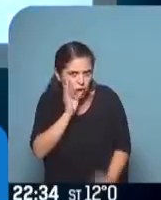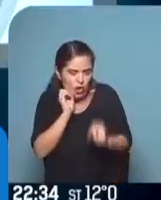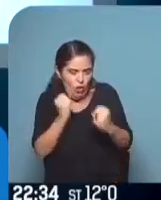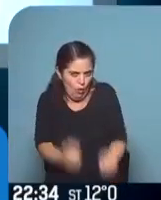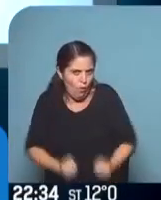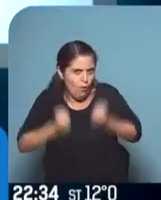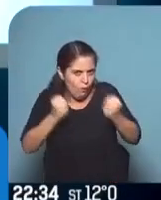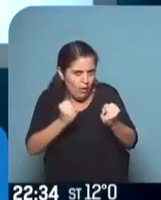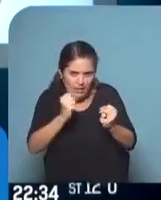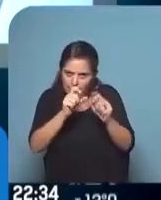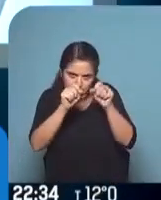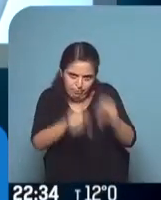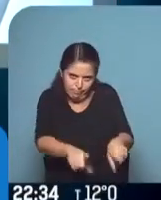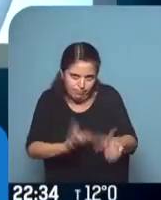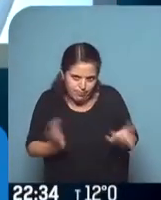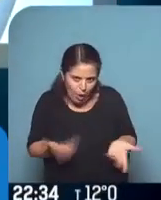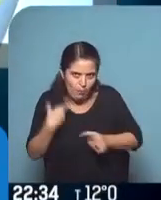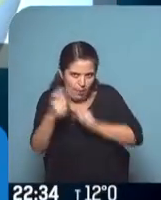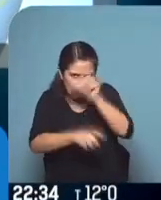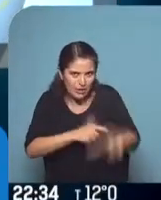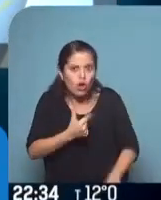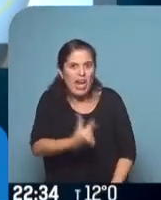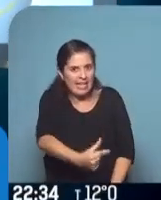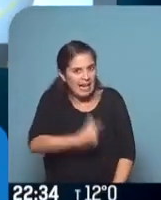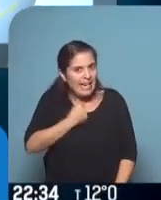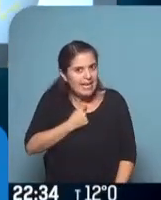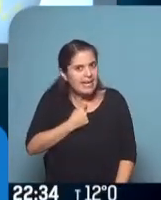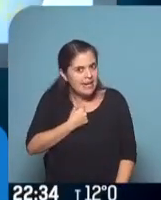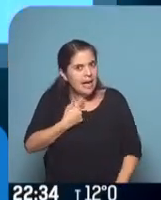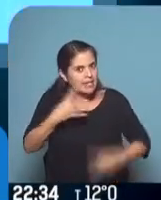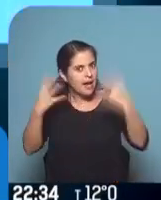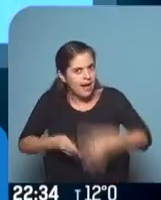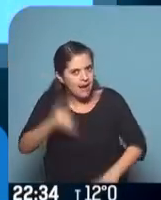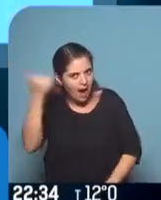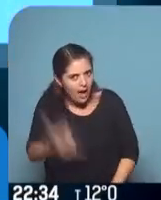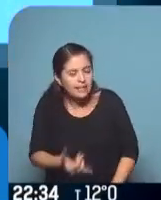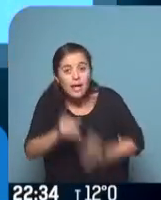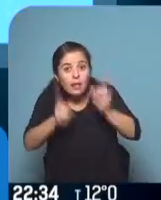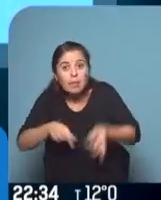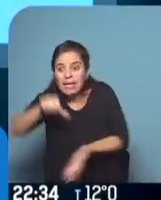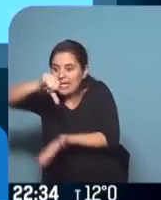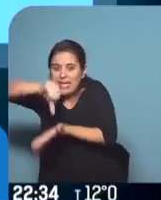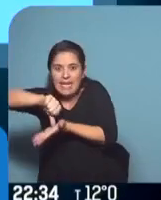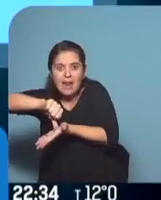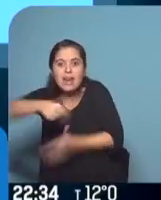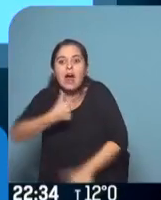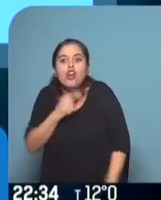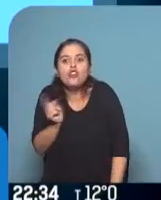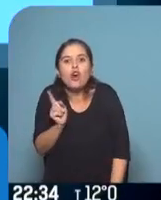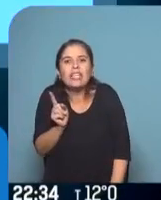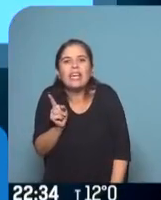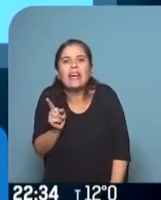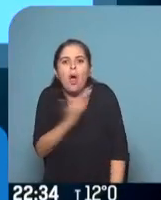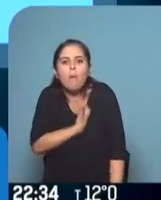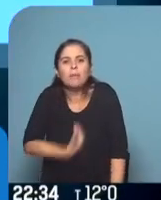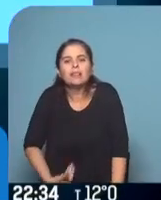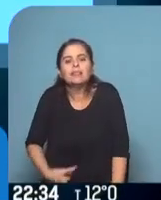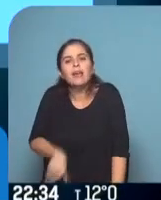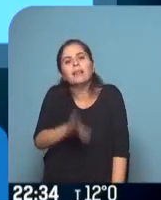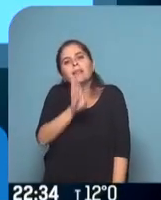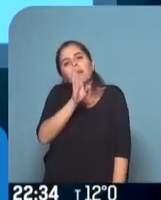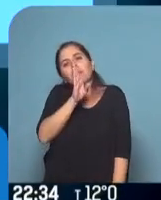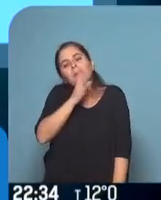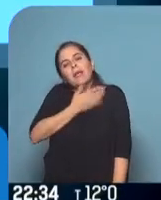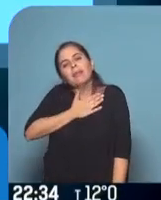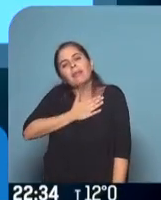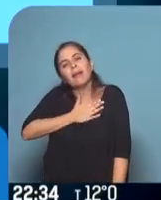que efectivamente hubiera una represalia, y el mismo Irán, que no quieren a un presidente moderado como Rouhani.